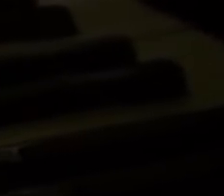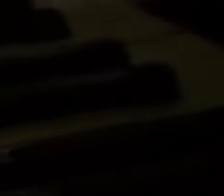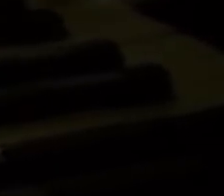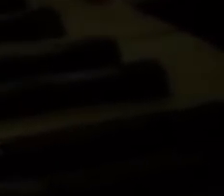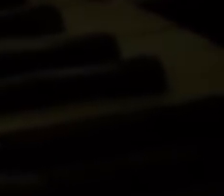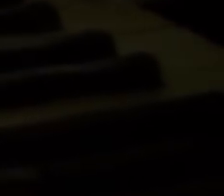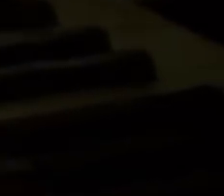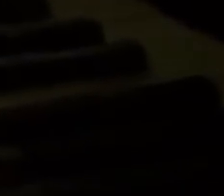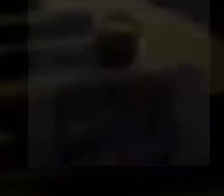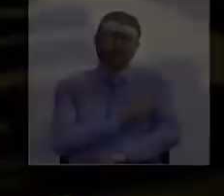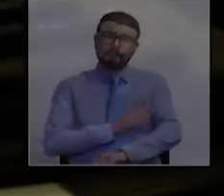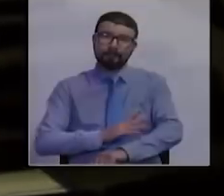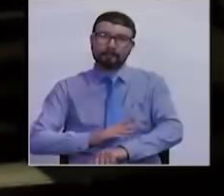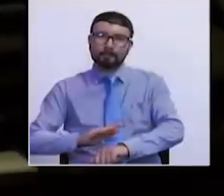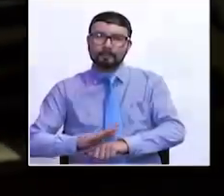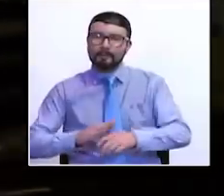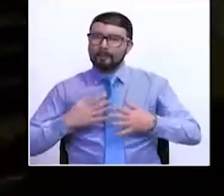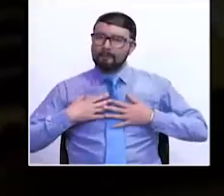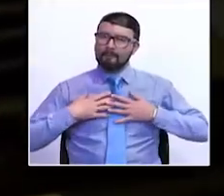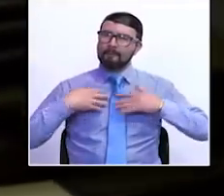Feliz Navidad.